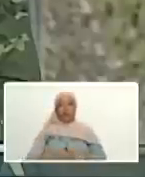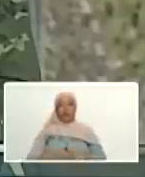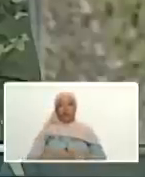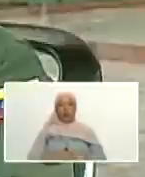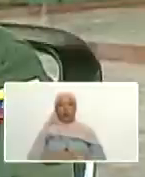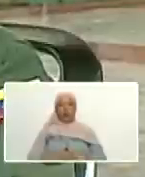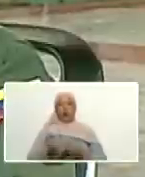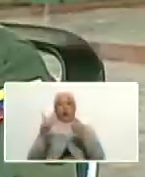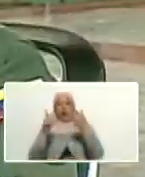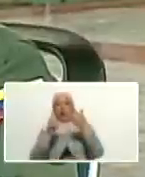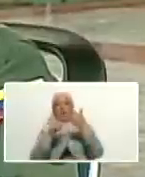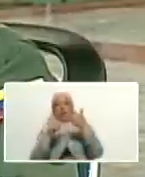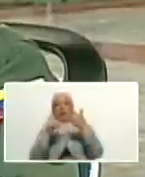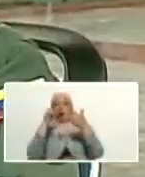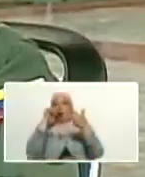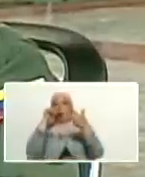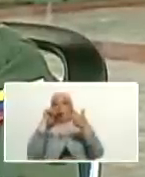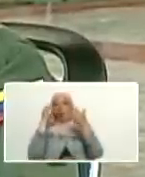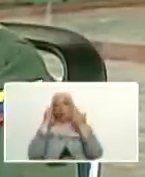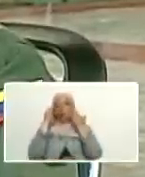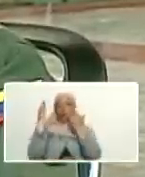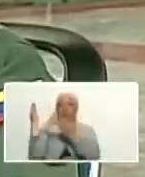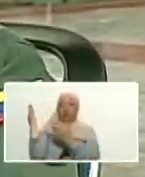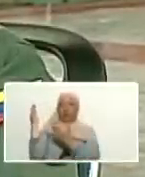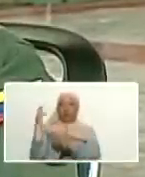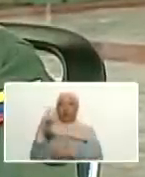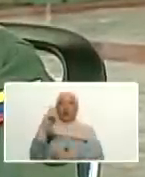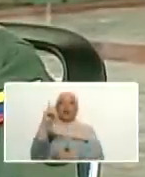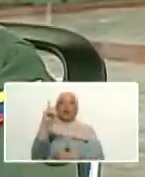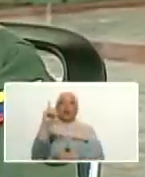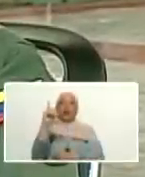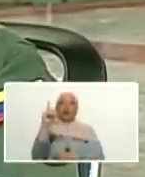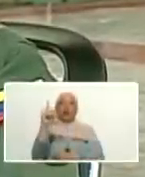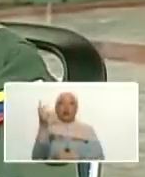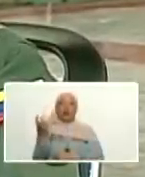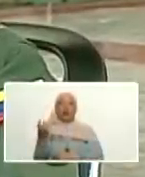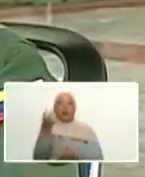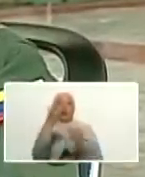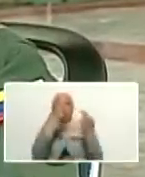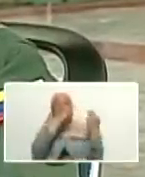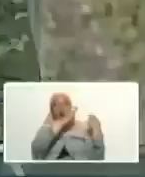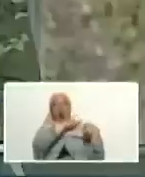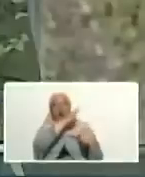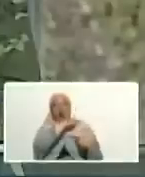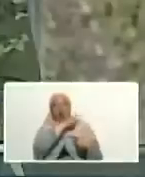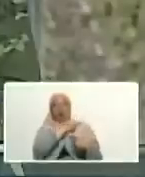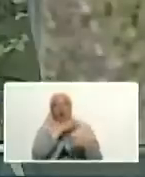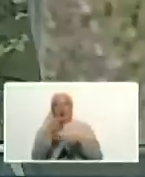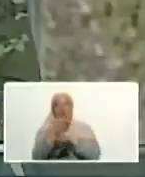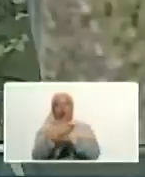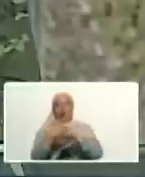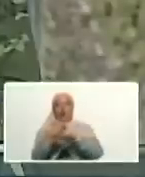Mayor general José Moreno Martínez, segundo comandante y jefe del Estado Mayor de la COFAM.